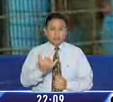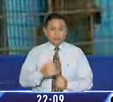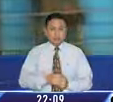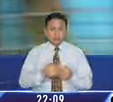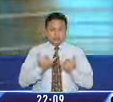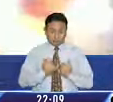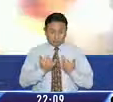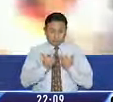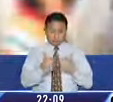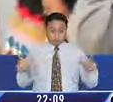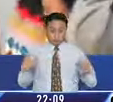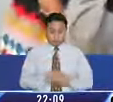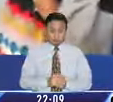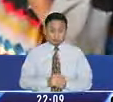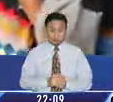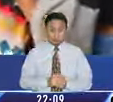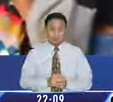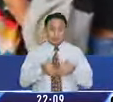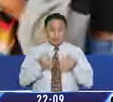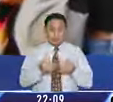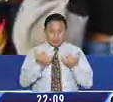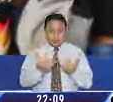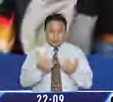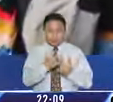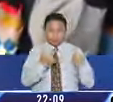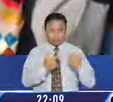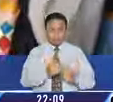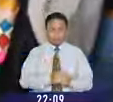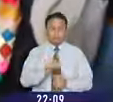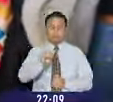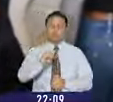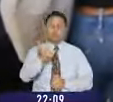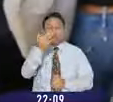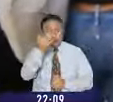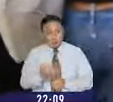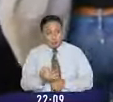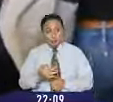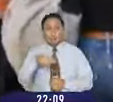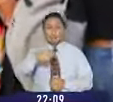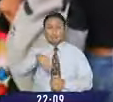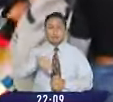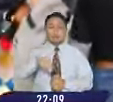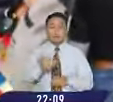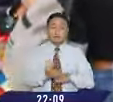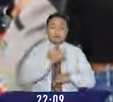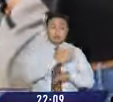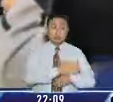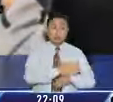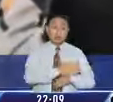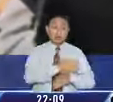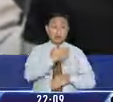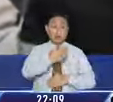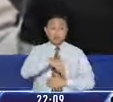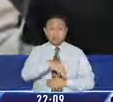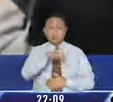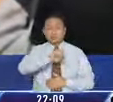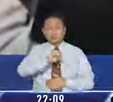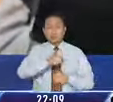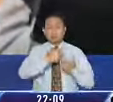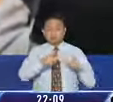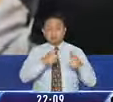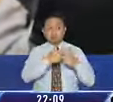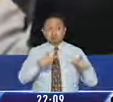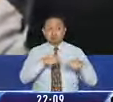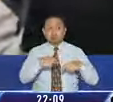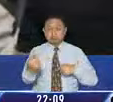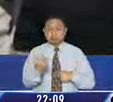salir. Pero justamente hoy se da la balacera. Sí, hoy se va a dar la balacera. El día miércoles también. Yo desde el miércoles estoy que va a salir y no